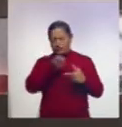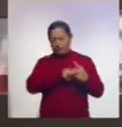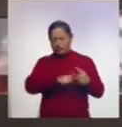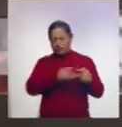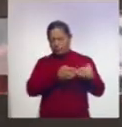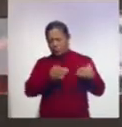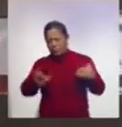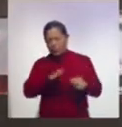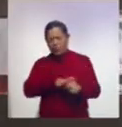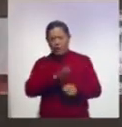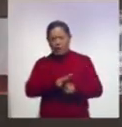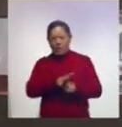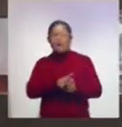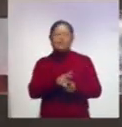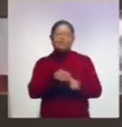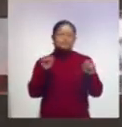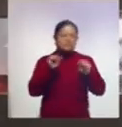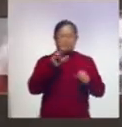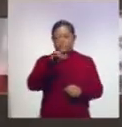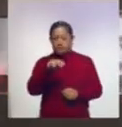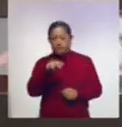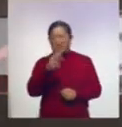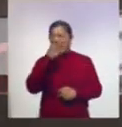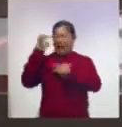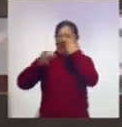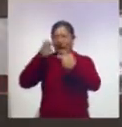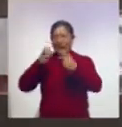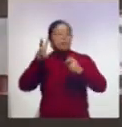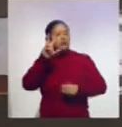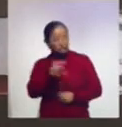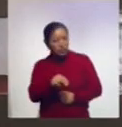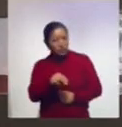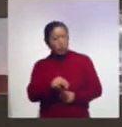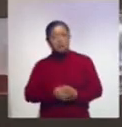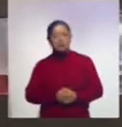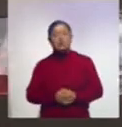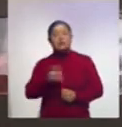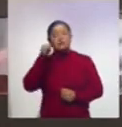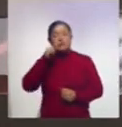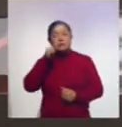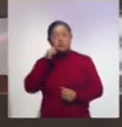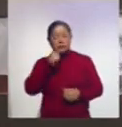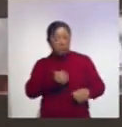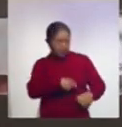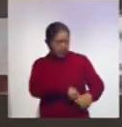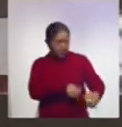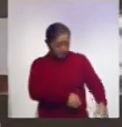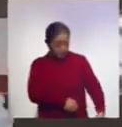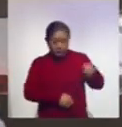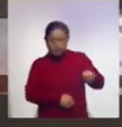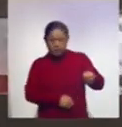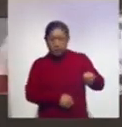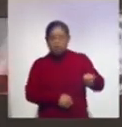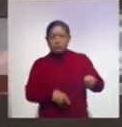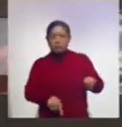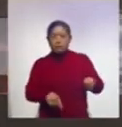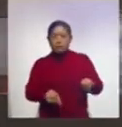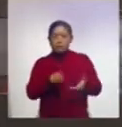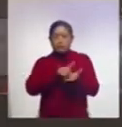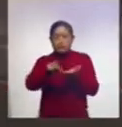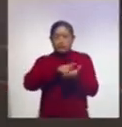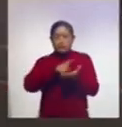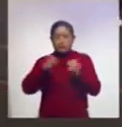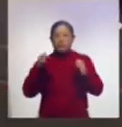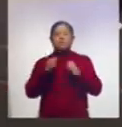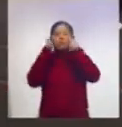caso, no correr, no gritar, siempre tener a la mano un botiquín de primeros auxilios, tener un directorio de